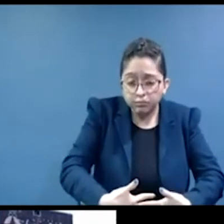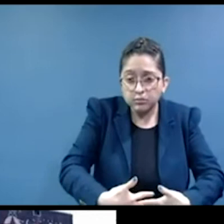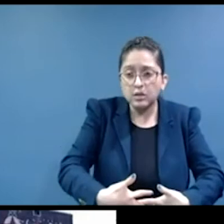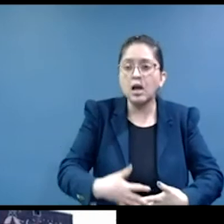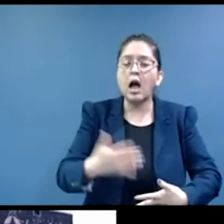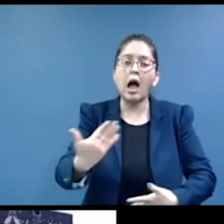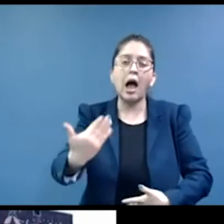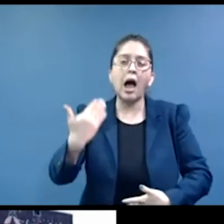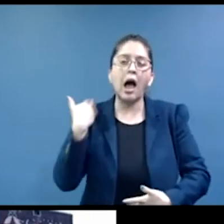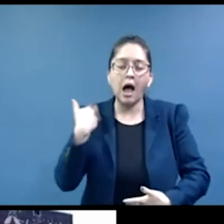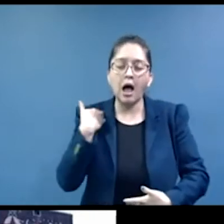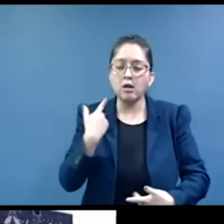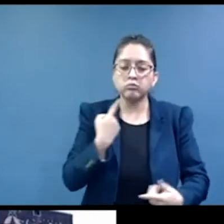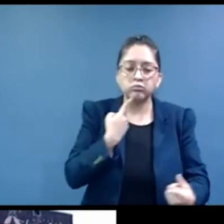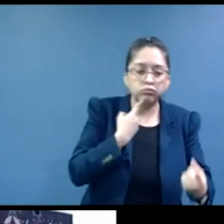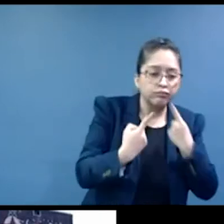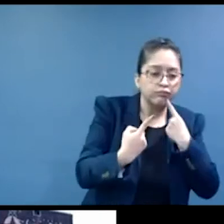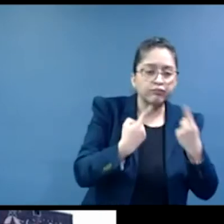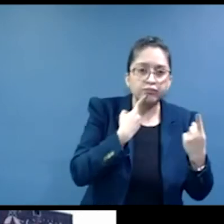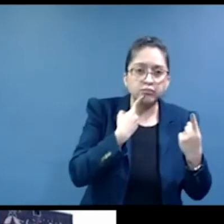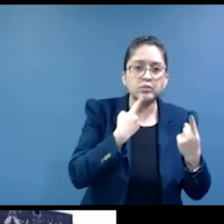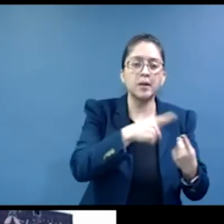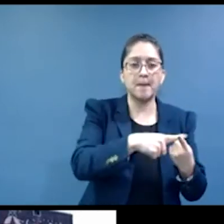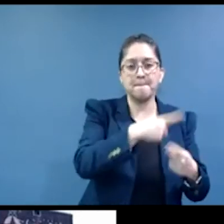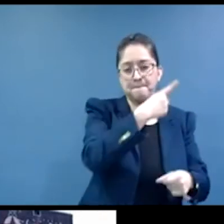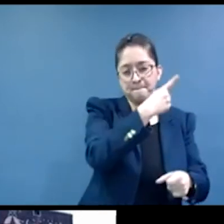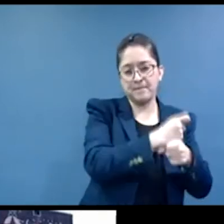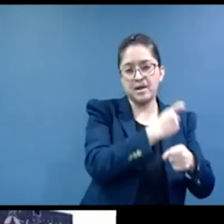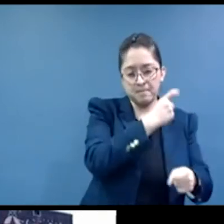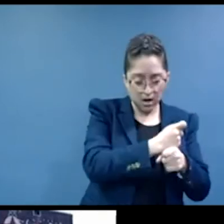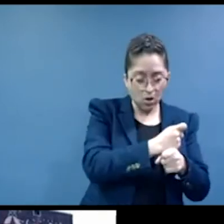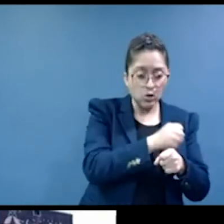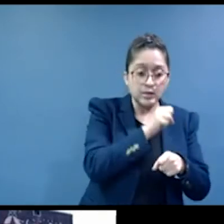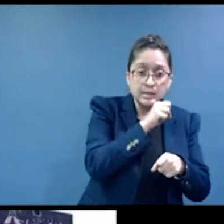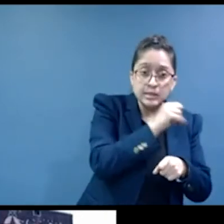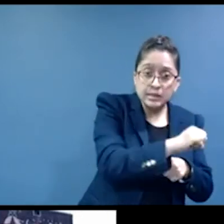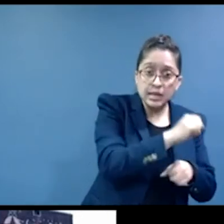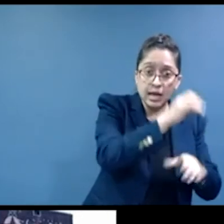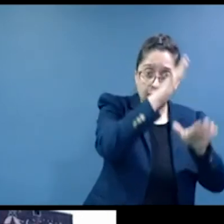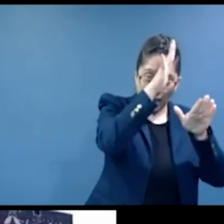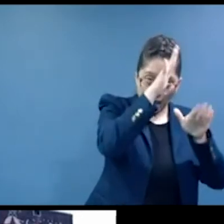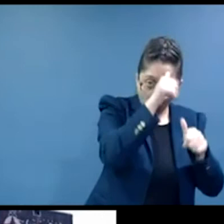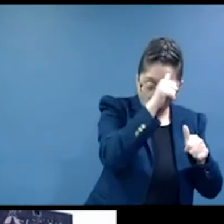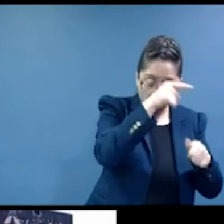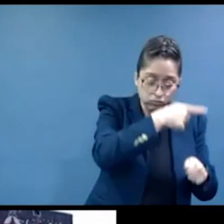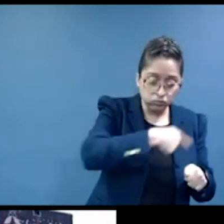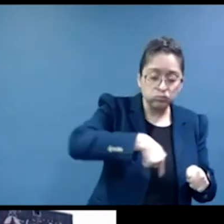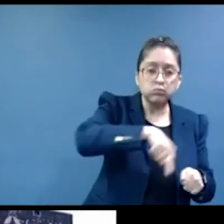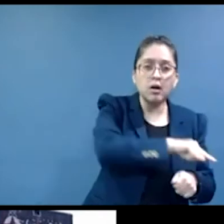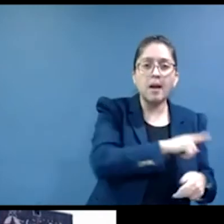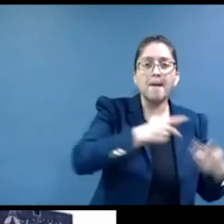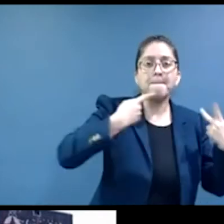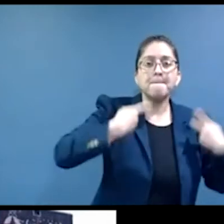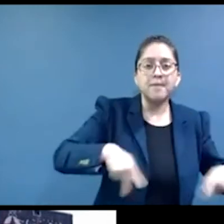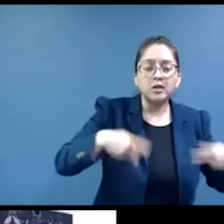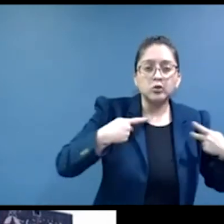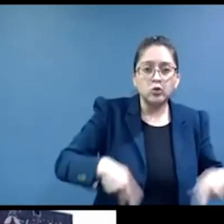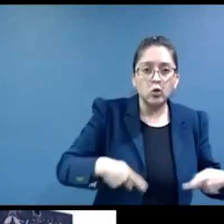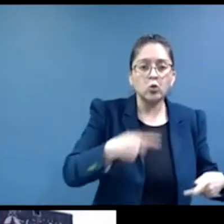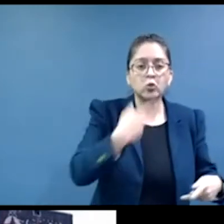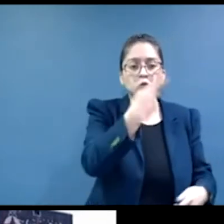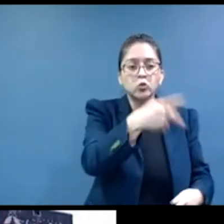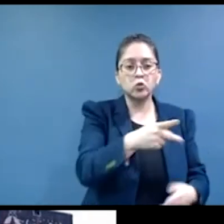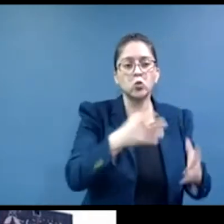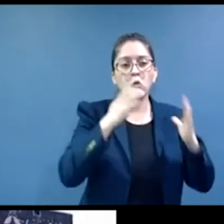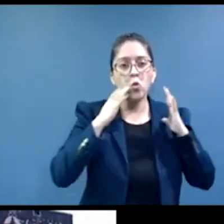dos ámbitos del consentimiento. Por una parte, la autorización por parte de los y las usuarias para la intervención sobre sus cuerpos y